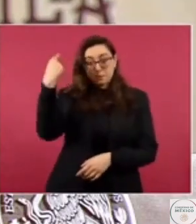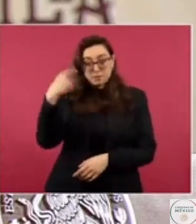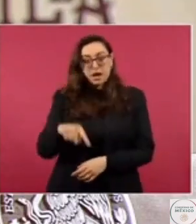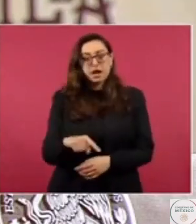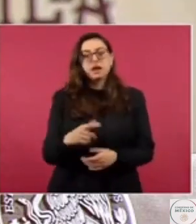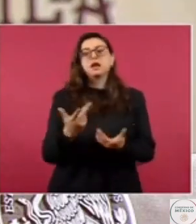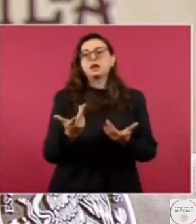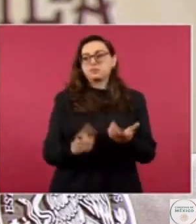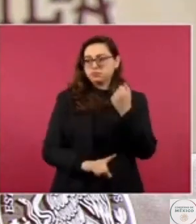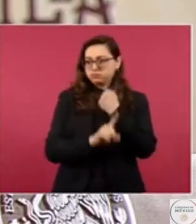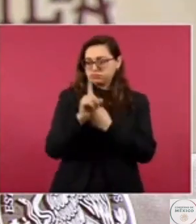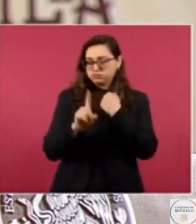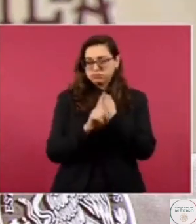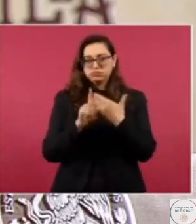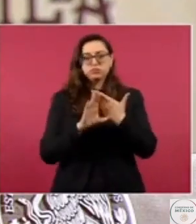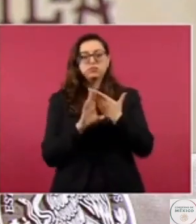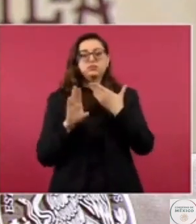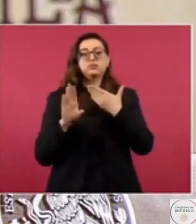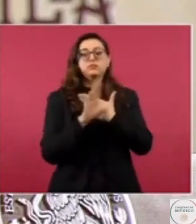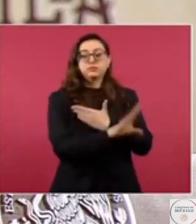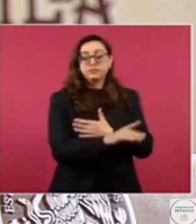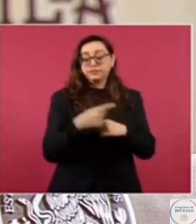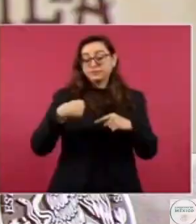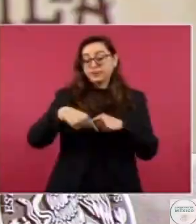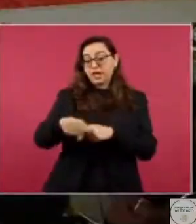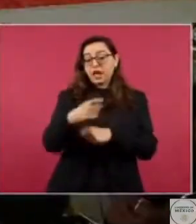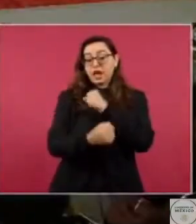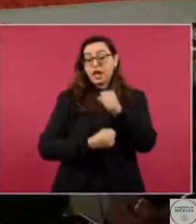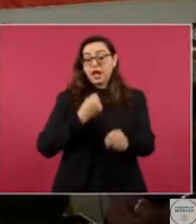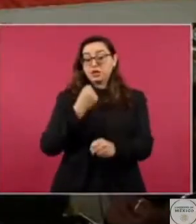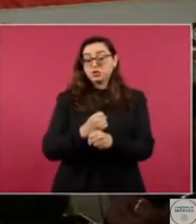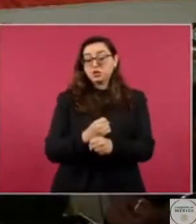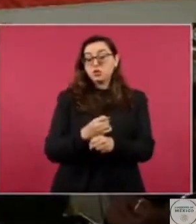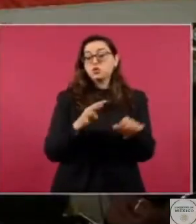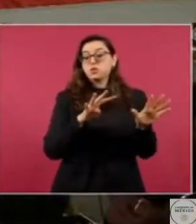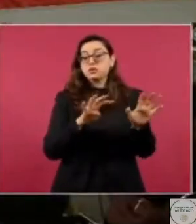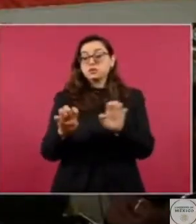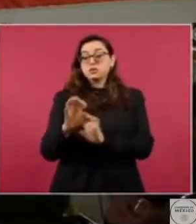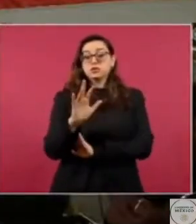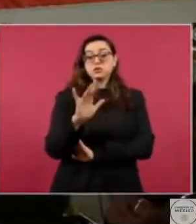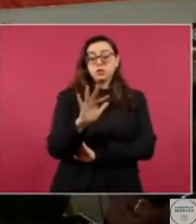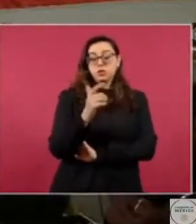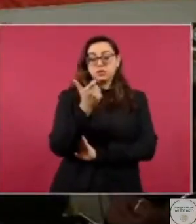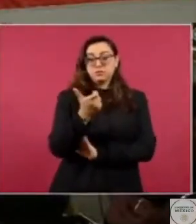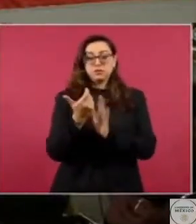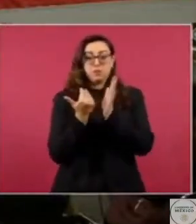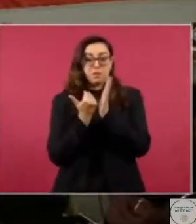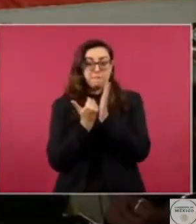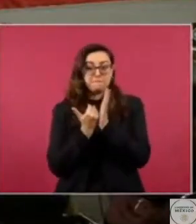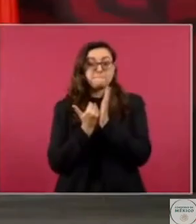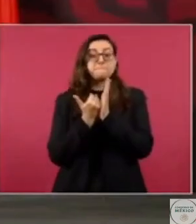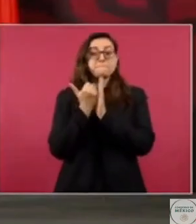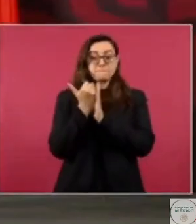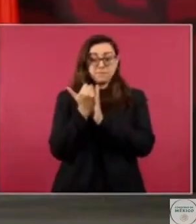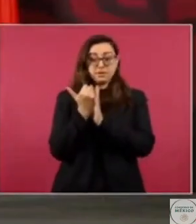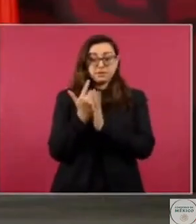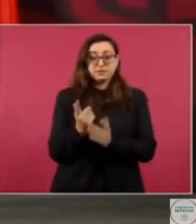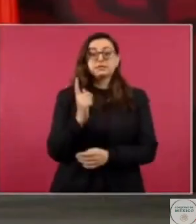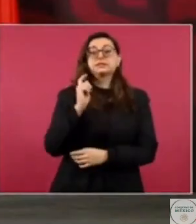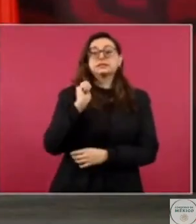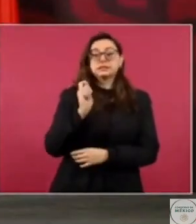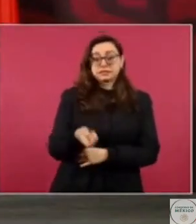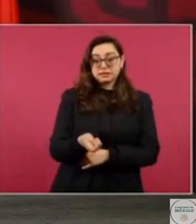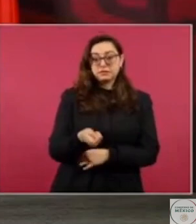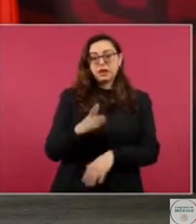Esta pensión en este año incrementa 950 pesos para cada uno de los derechohabientes. Lo que significa es